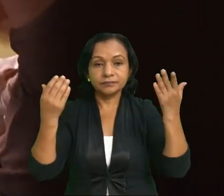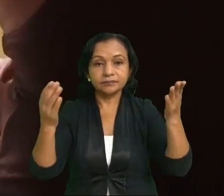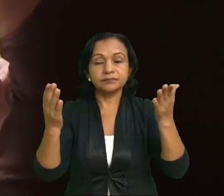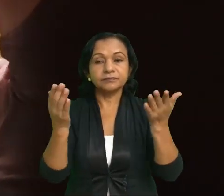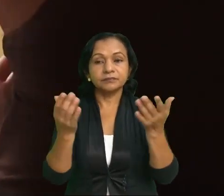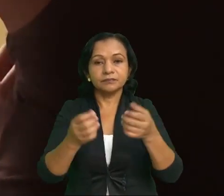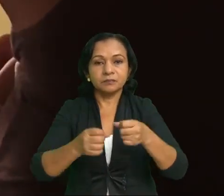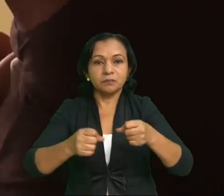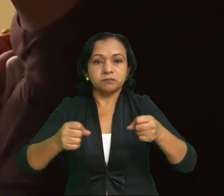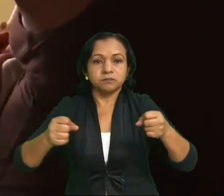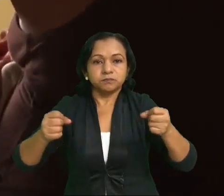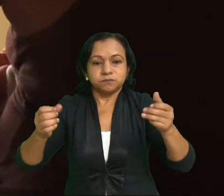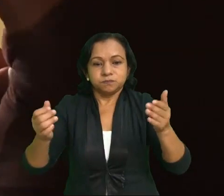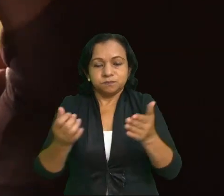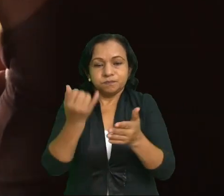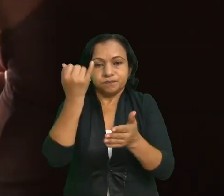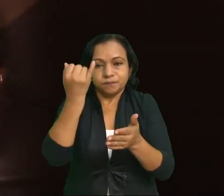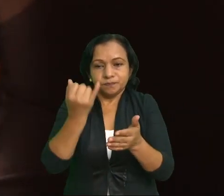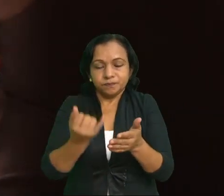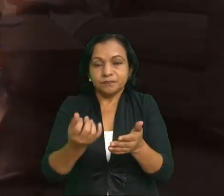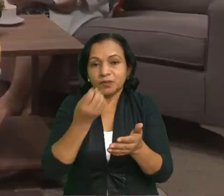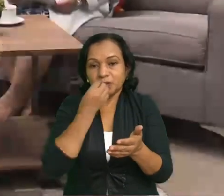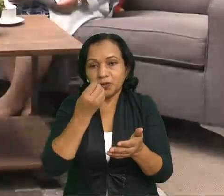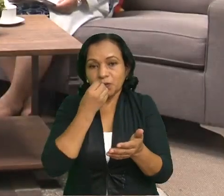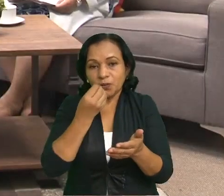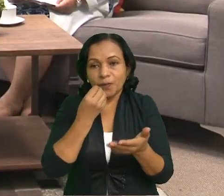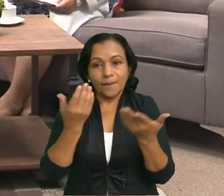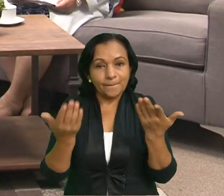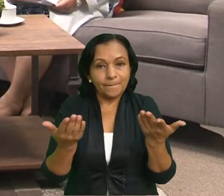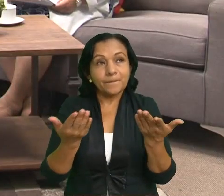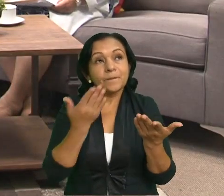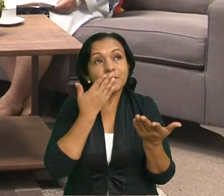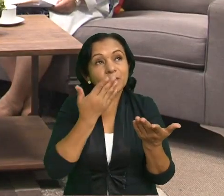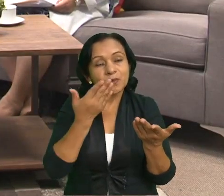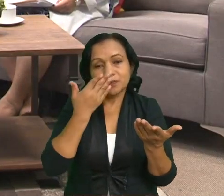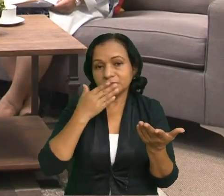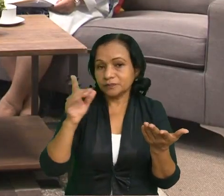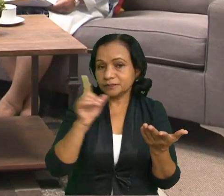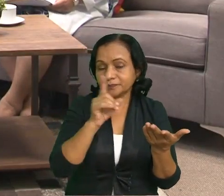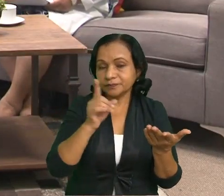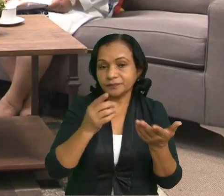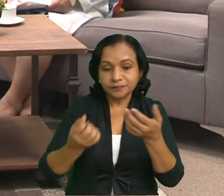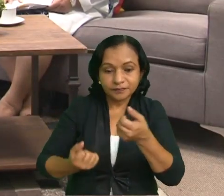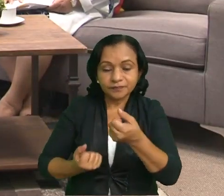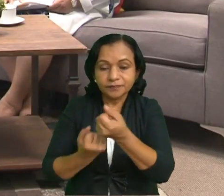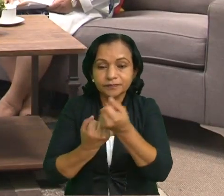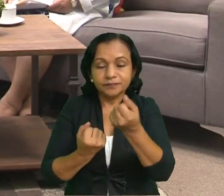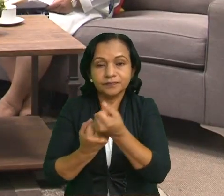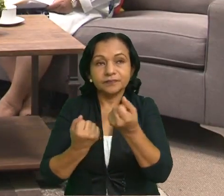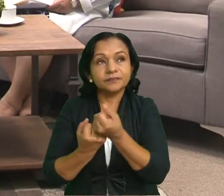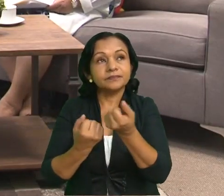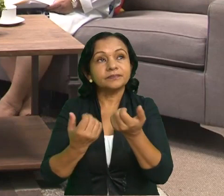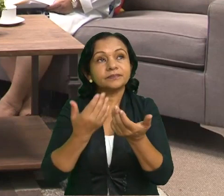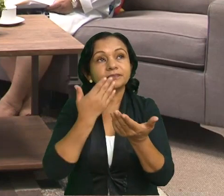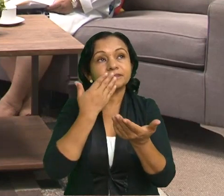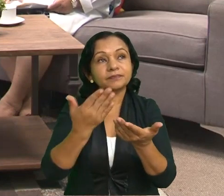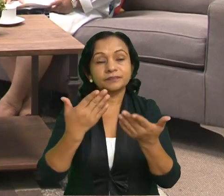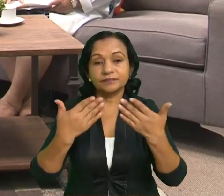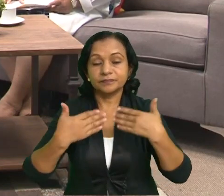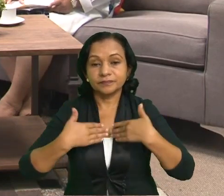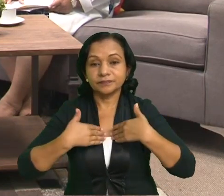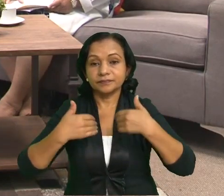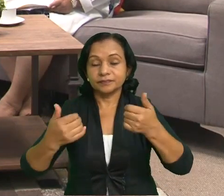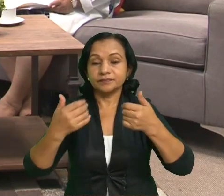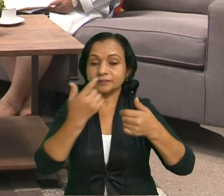gorditos también que comemos comida que no es la más adecuada e impulsando la alimentación sana y las estrategias a